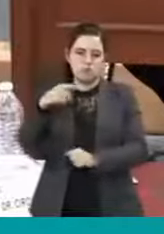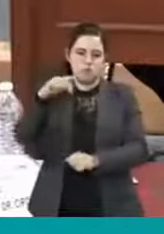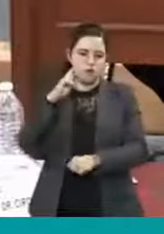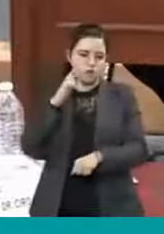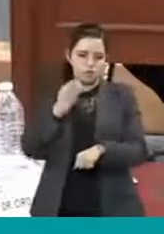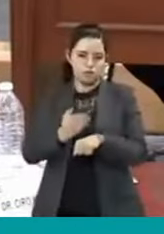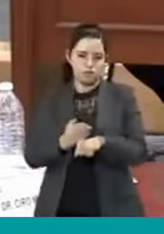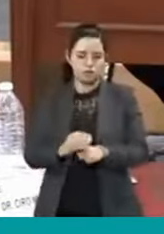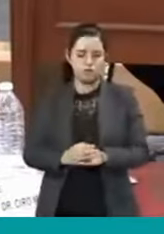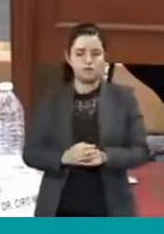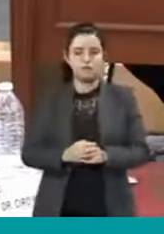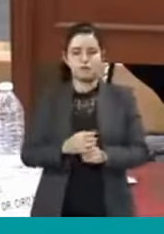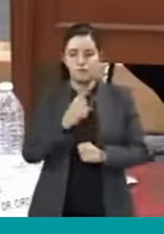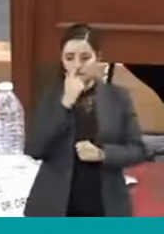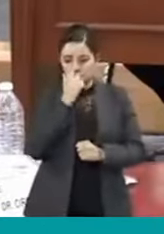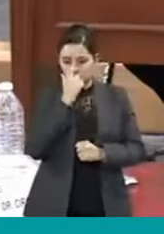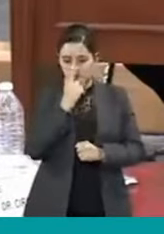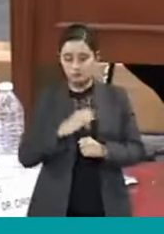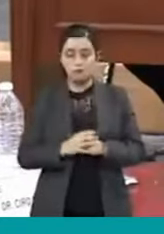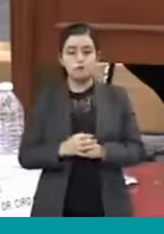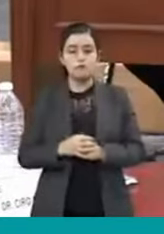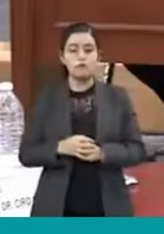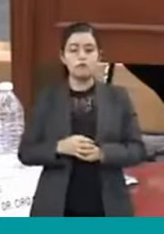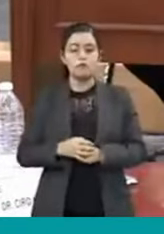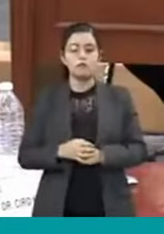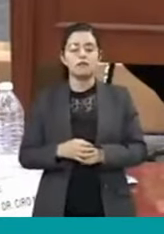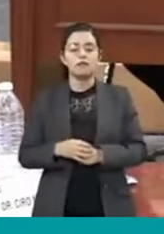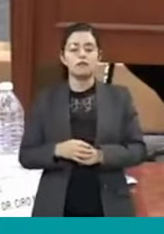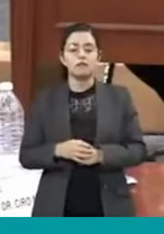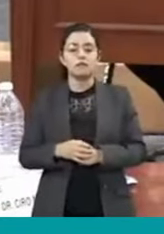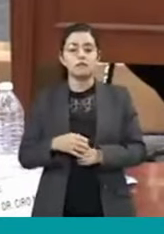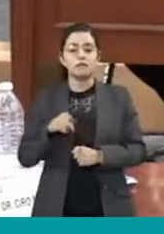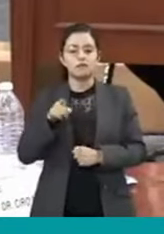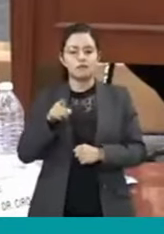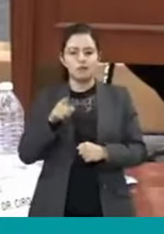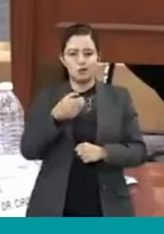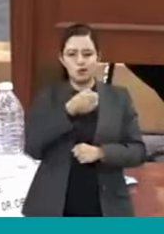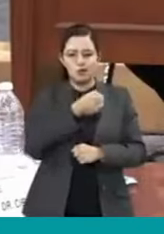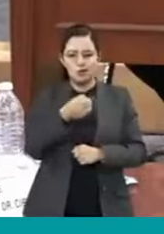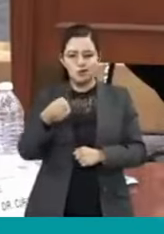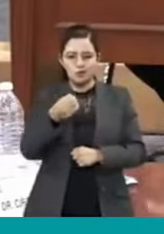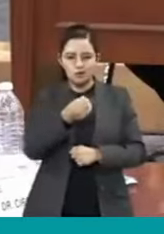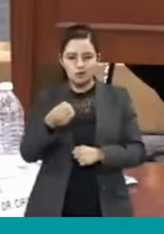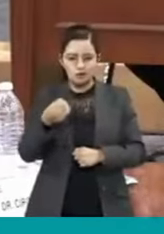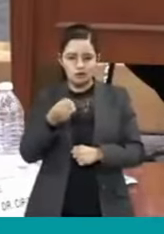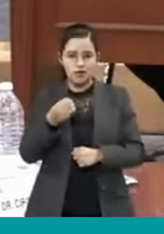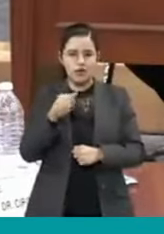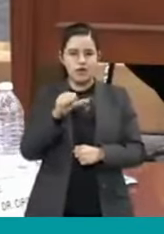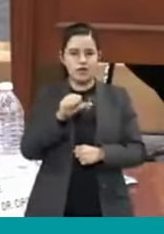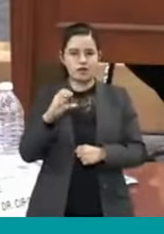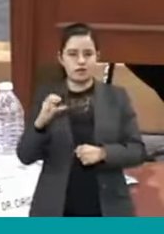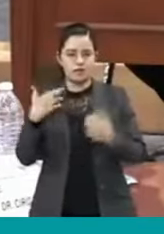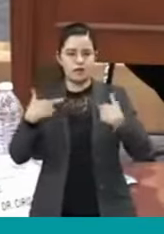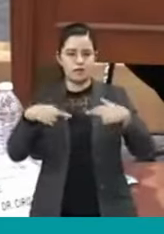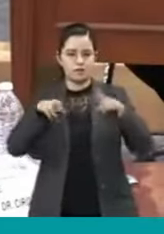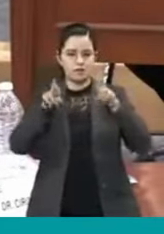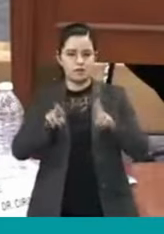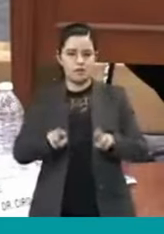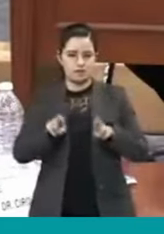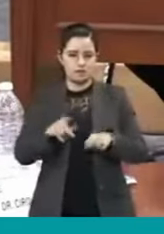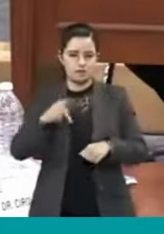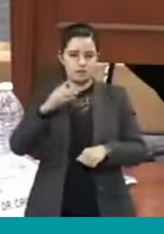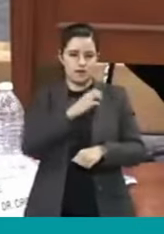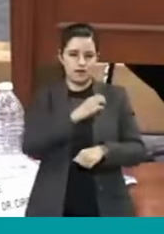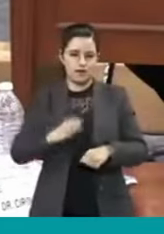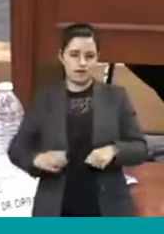en suma la organización que siga la democracia hace cuya representante fue candidata a diputada federal por Morena